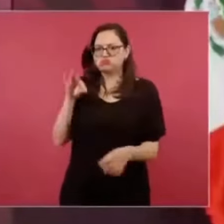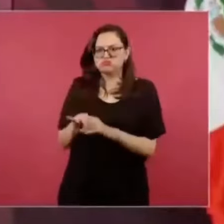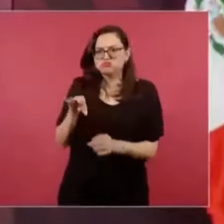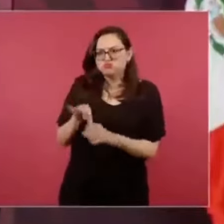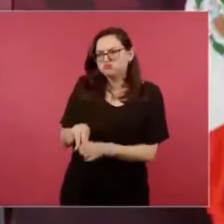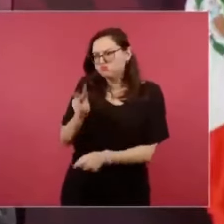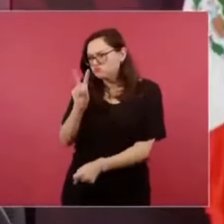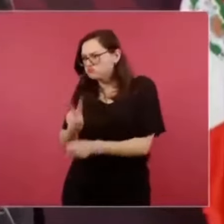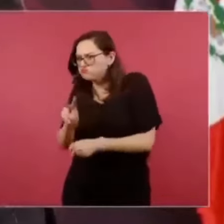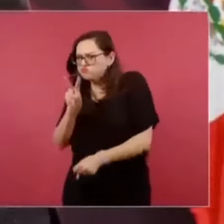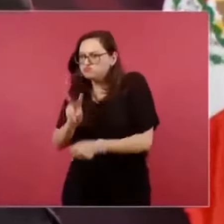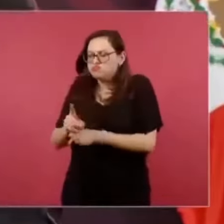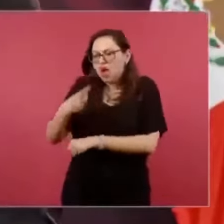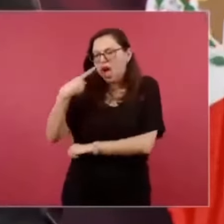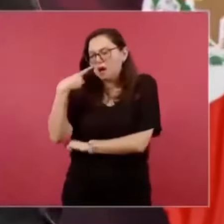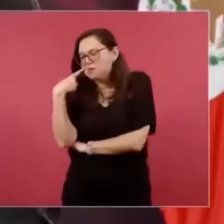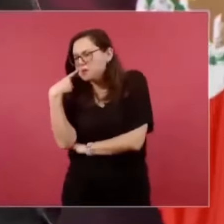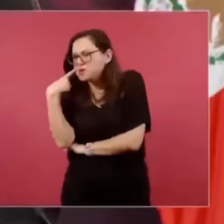la Unión Europea,